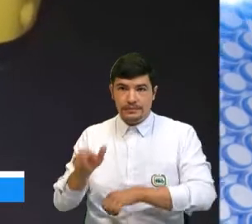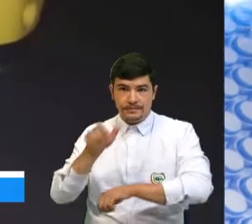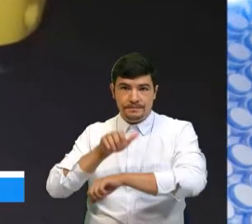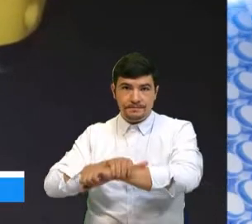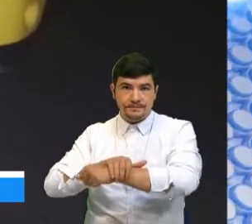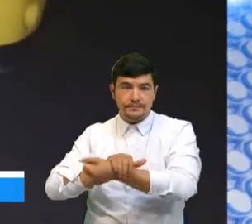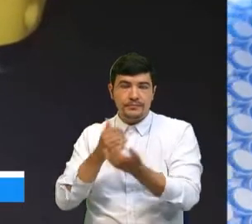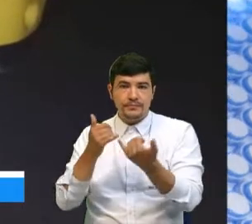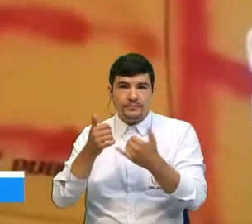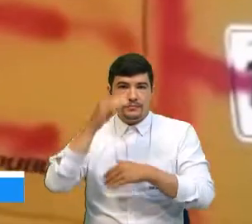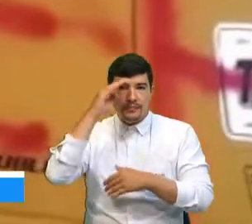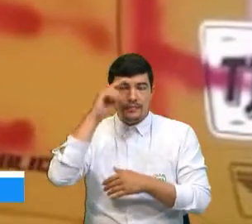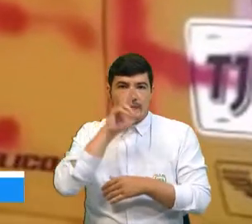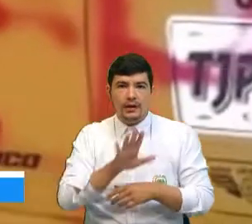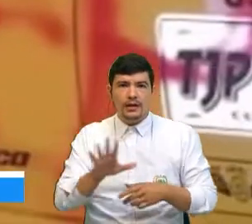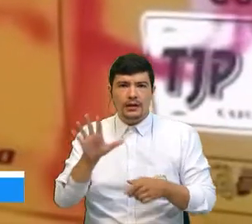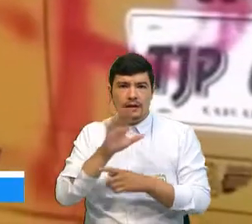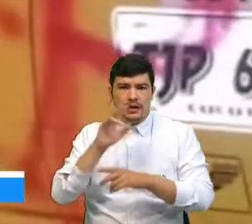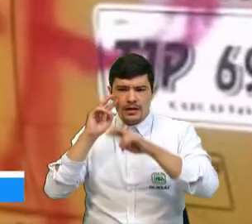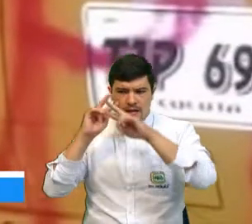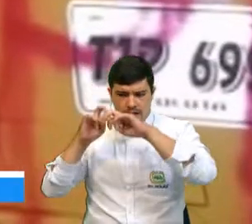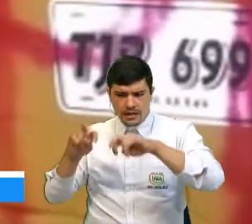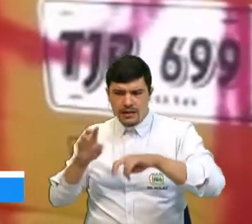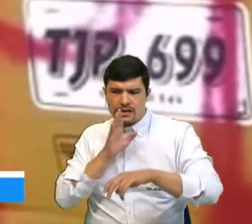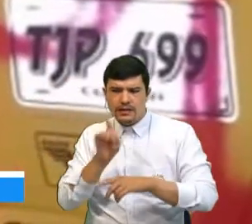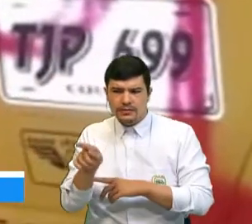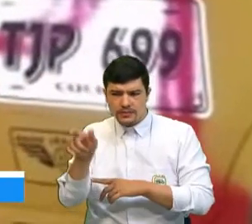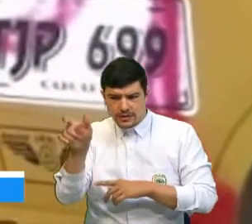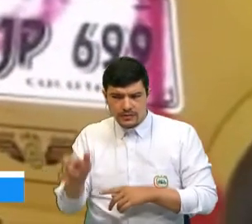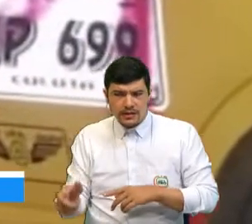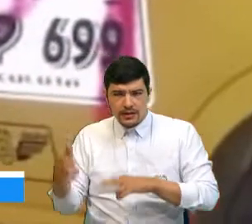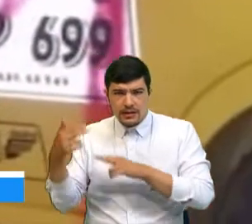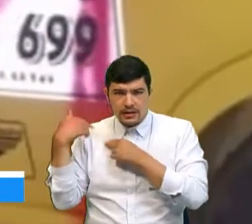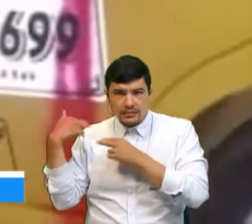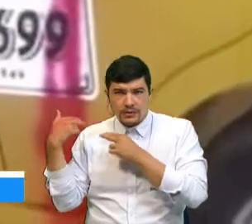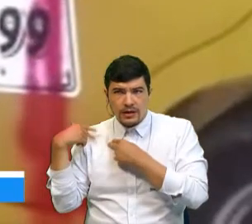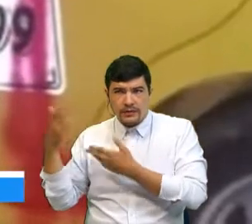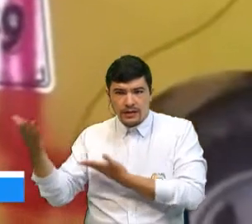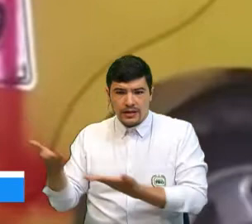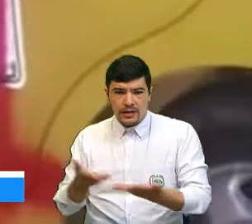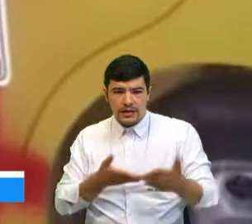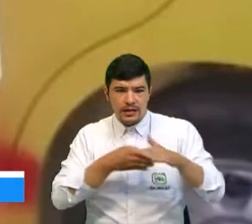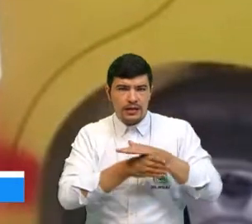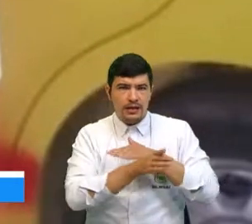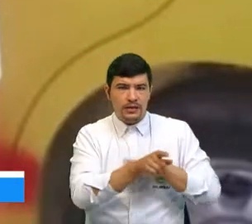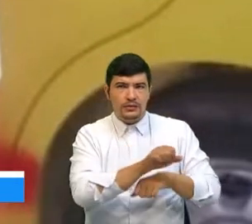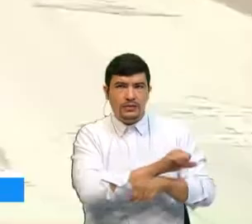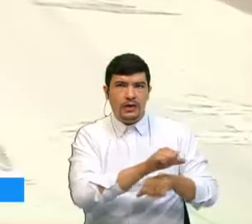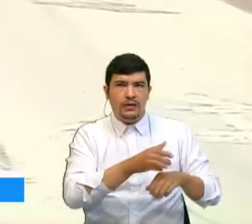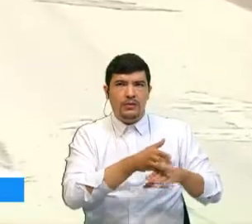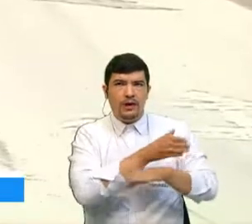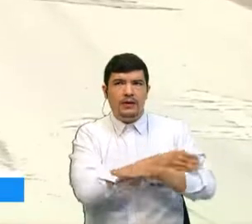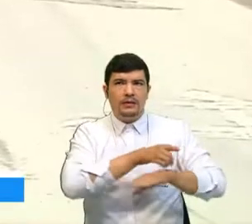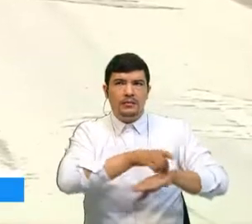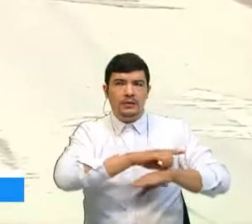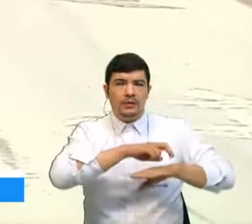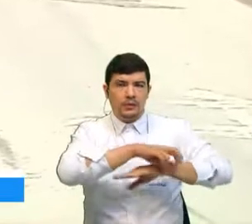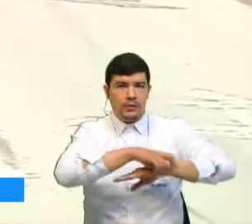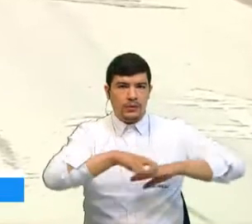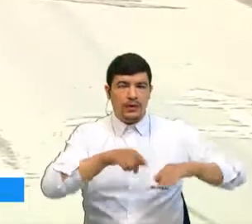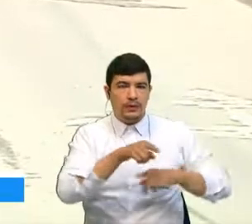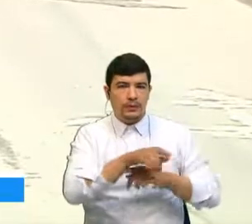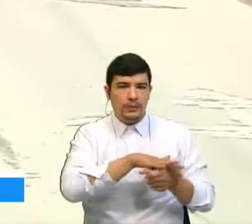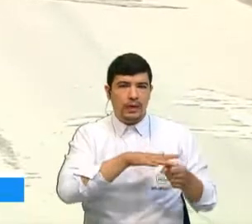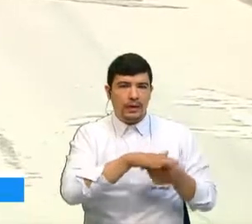autoridades a esta hora tratan de investigar si sería quien recibió en ese punto de la vía el vehículo que había sido robado minutos antes en el